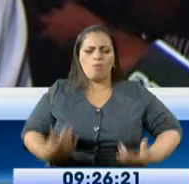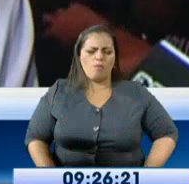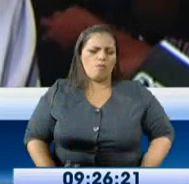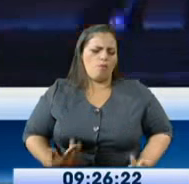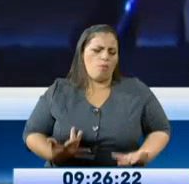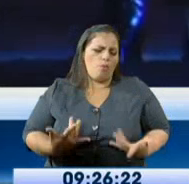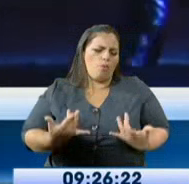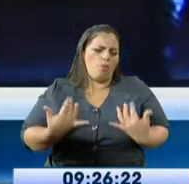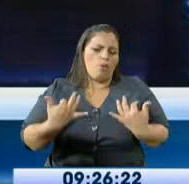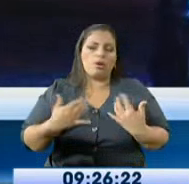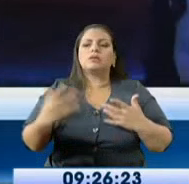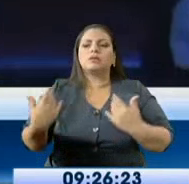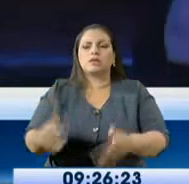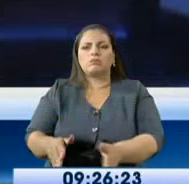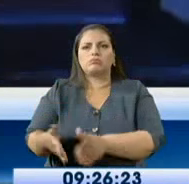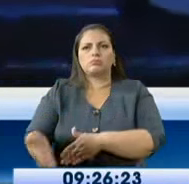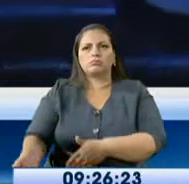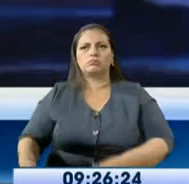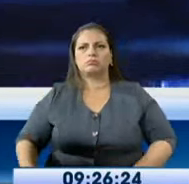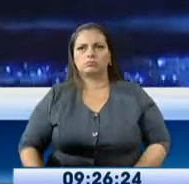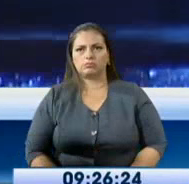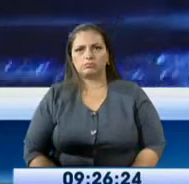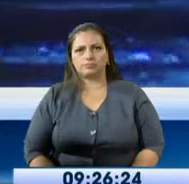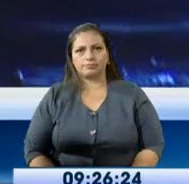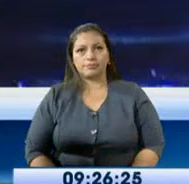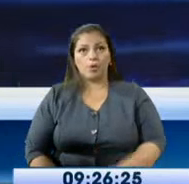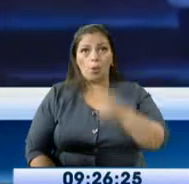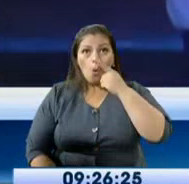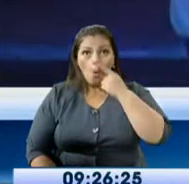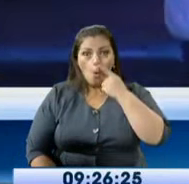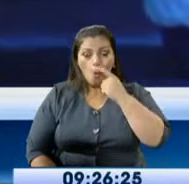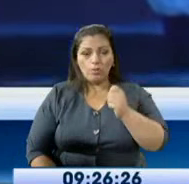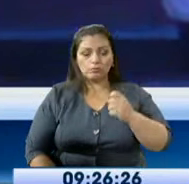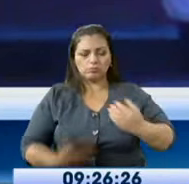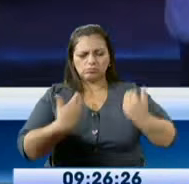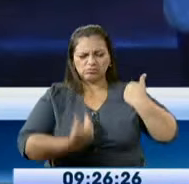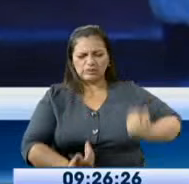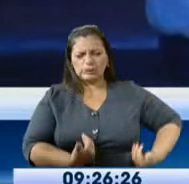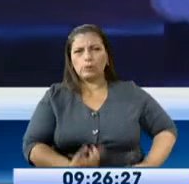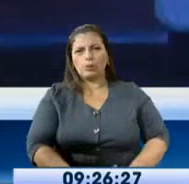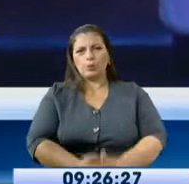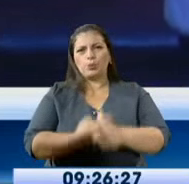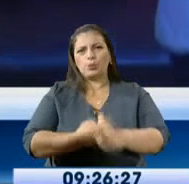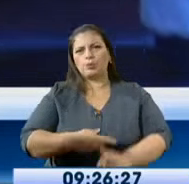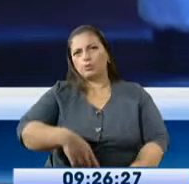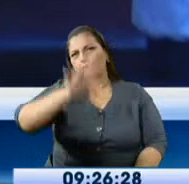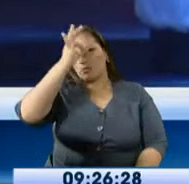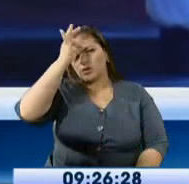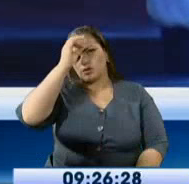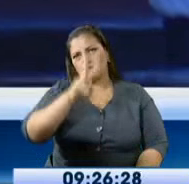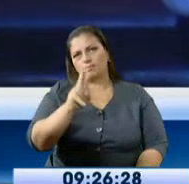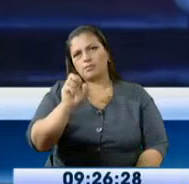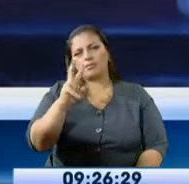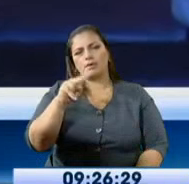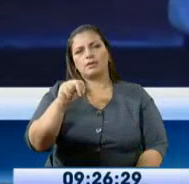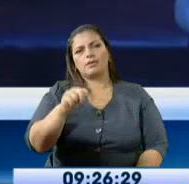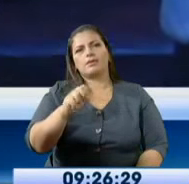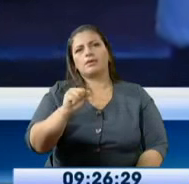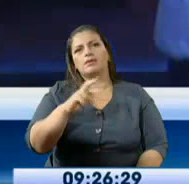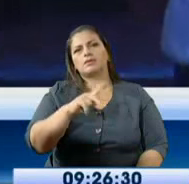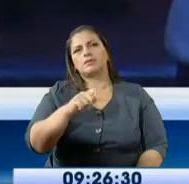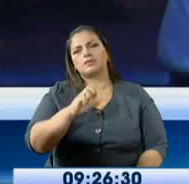fallecido. El herido permanece asilado en el hospital Luis Bernaza. El cadáver de la mujer fue llevado a la morgue de la policía a la espera